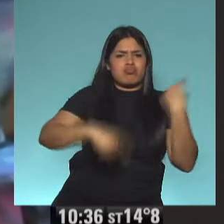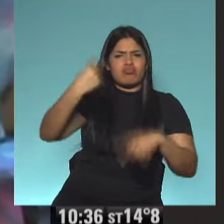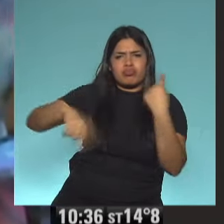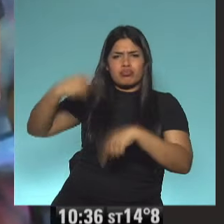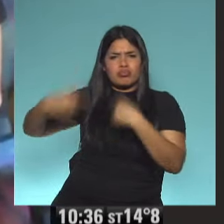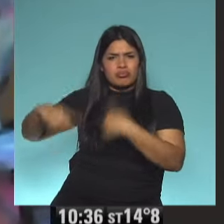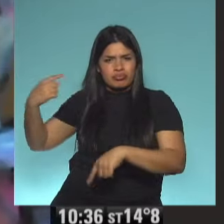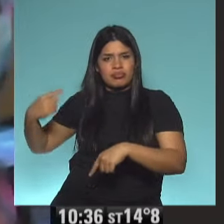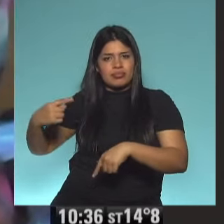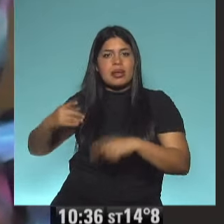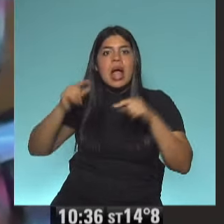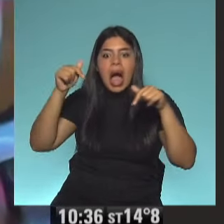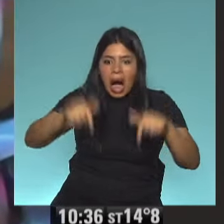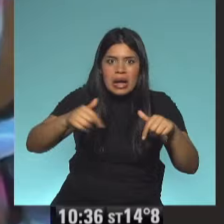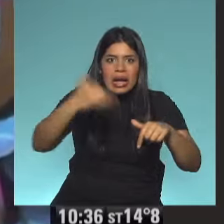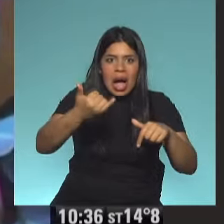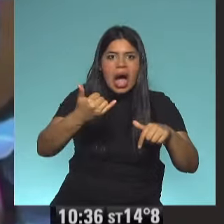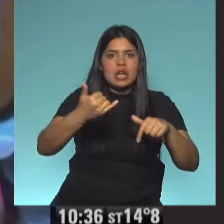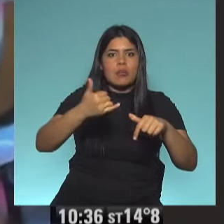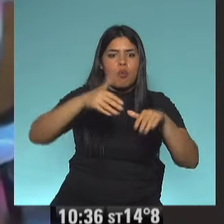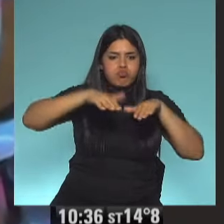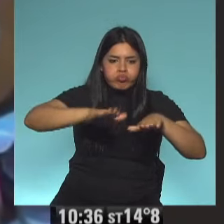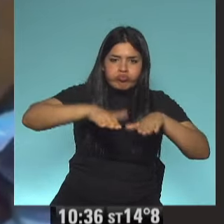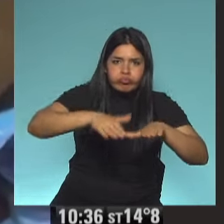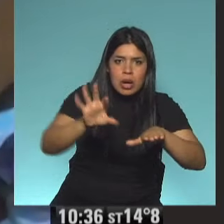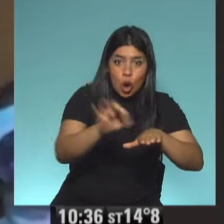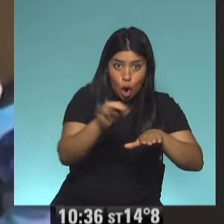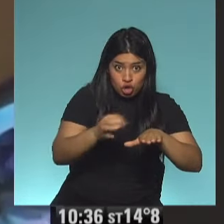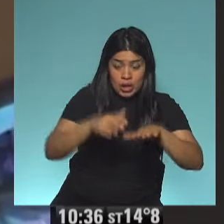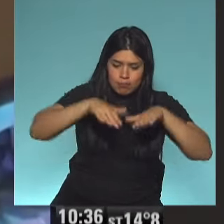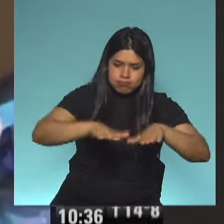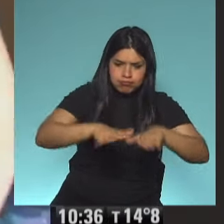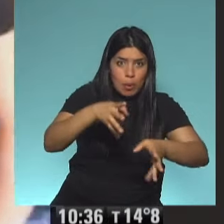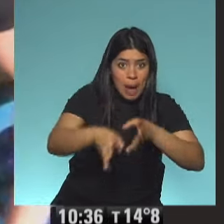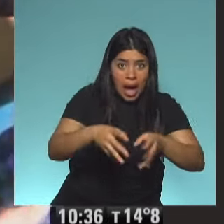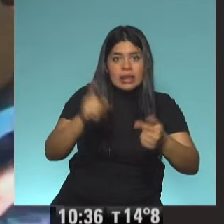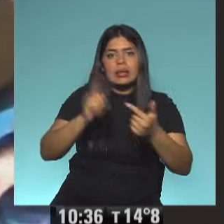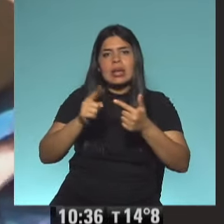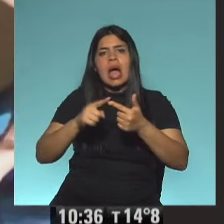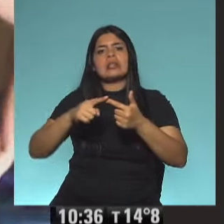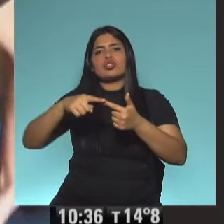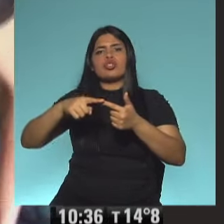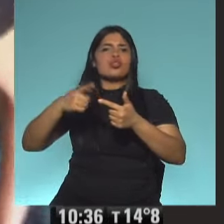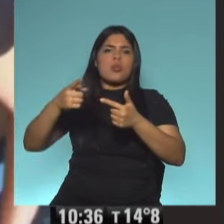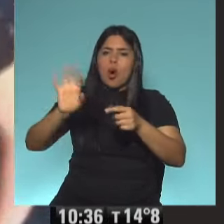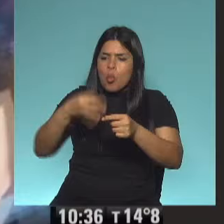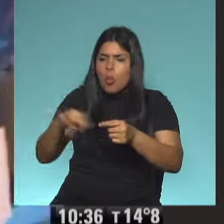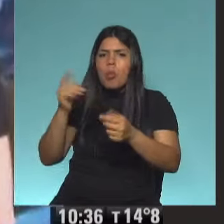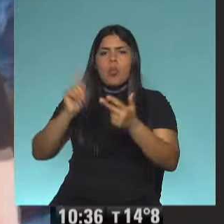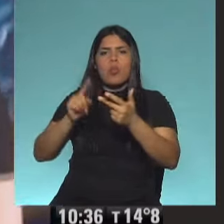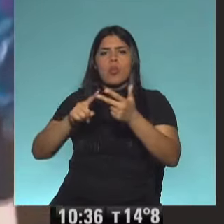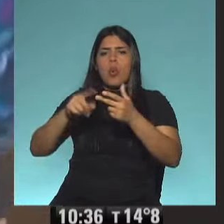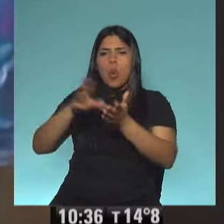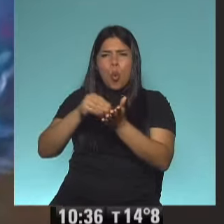con máquinas de coser, pintura, engrudo, barro, o sea, sectores de trabajo